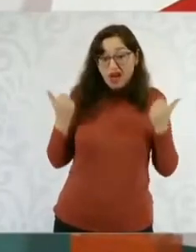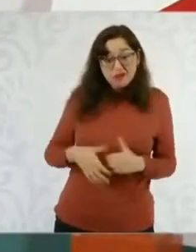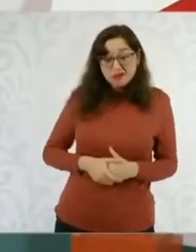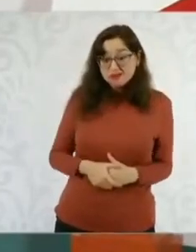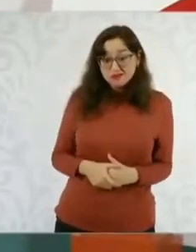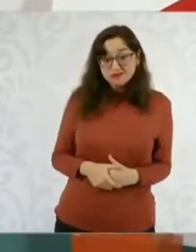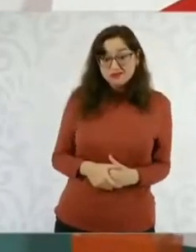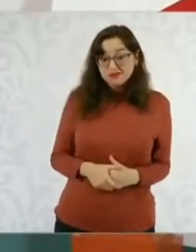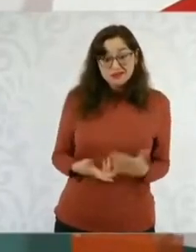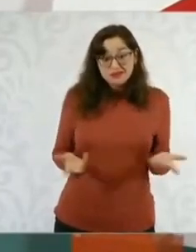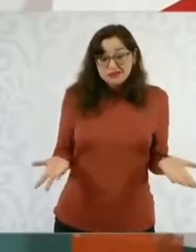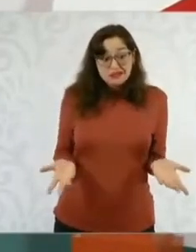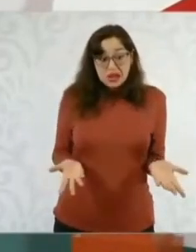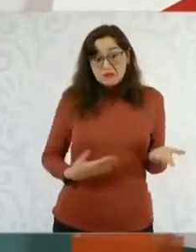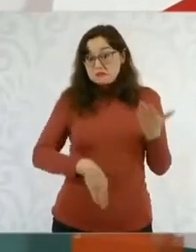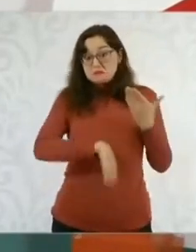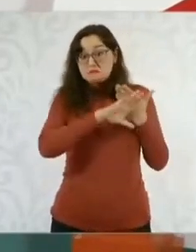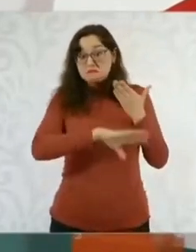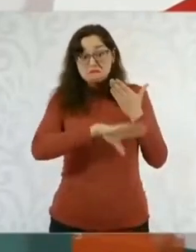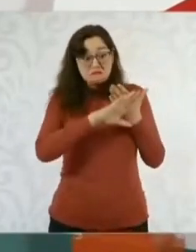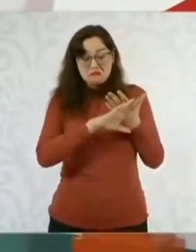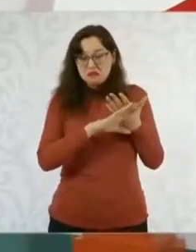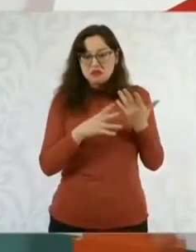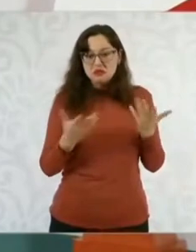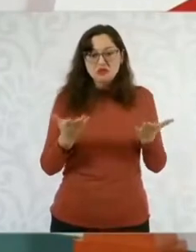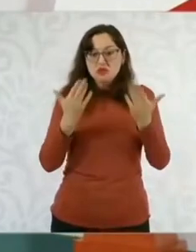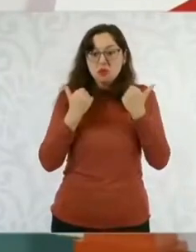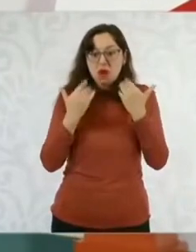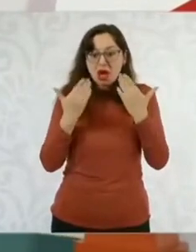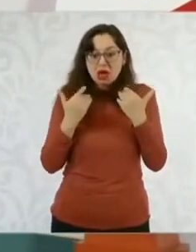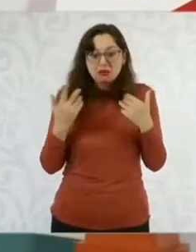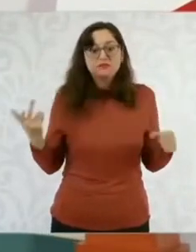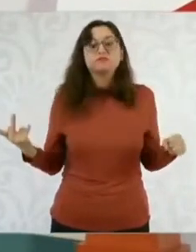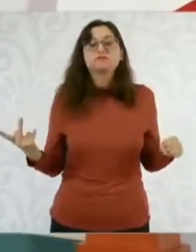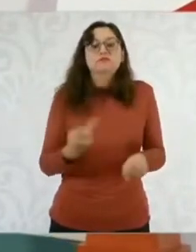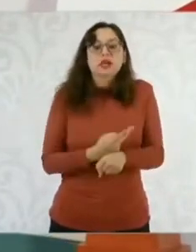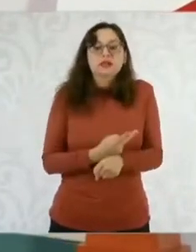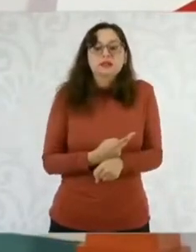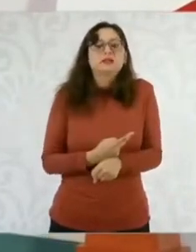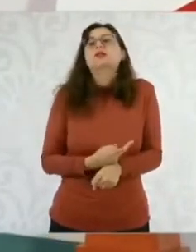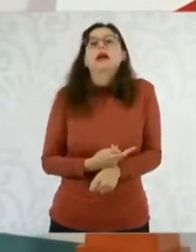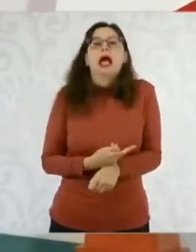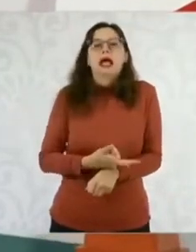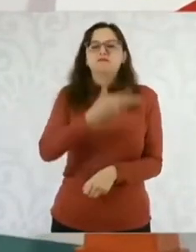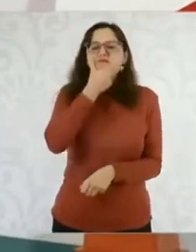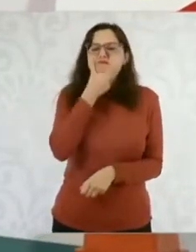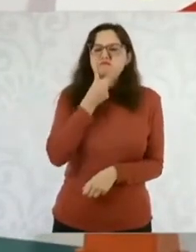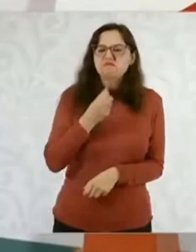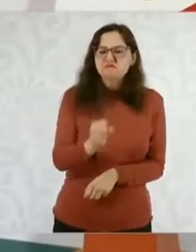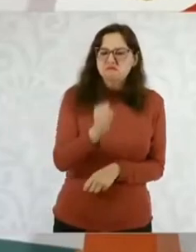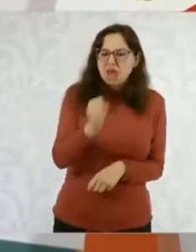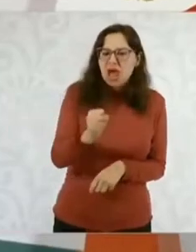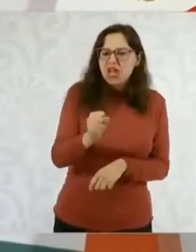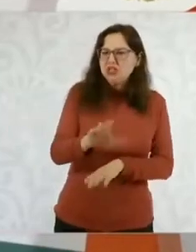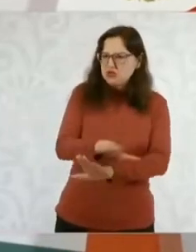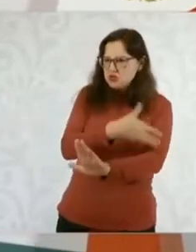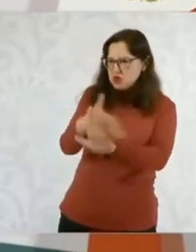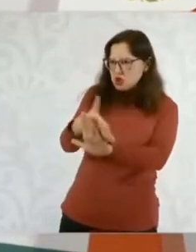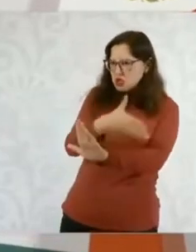estos comentarios tan machistas, de